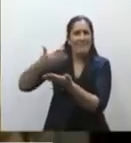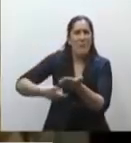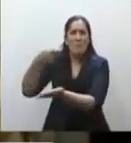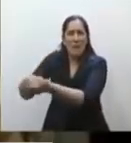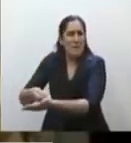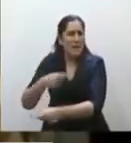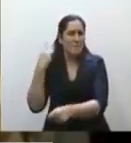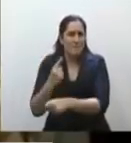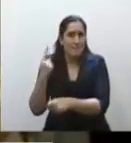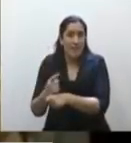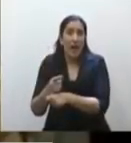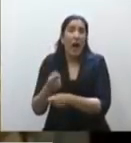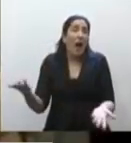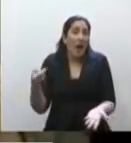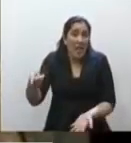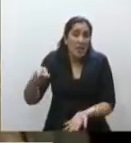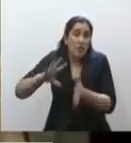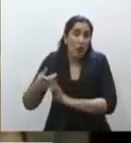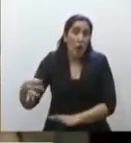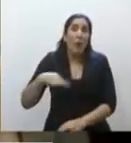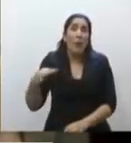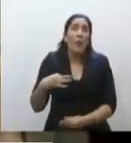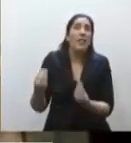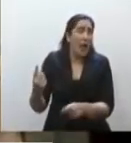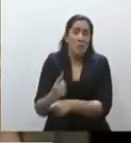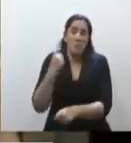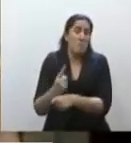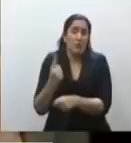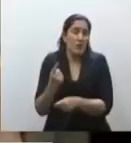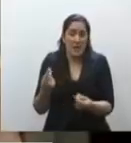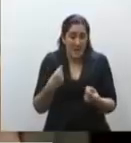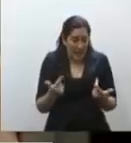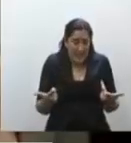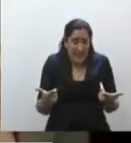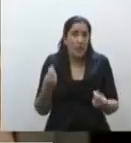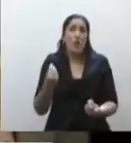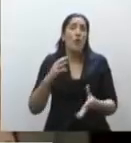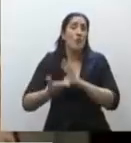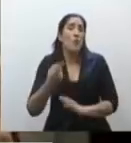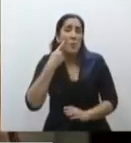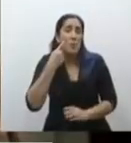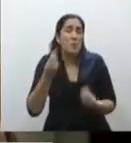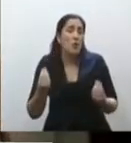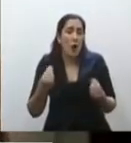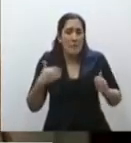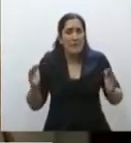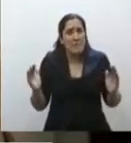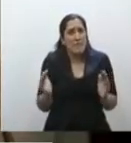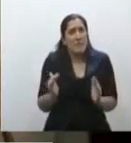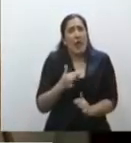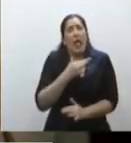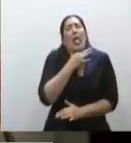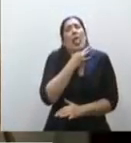porque eso también es vivir. Es imposible vivir sin recursos o con esos recursos achicándose